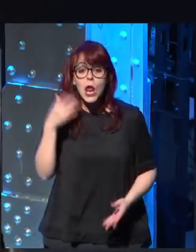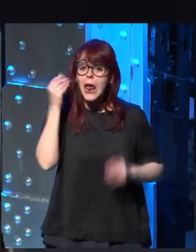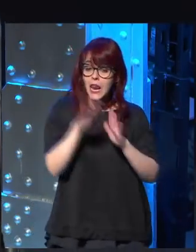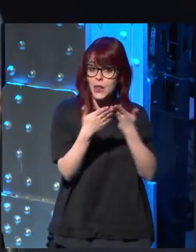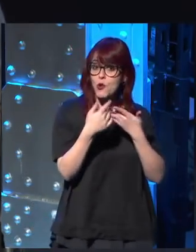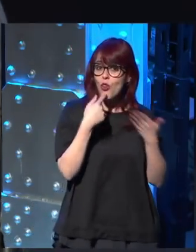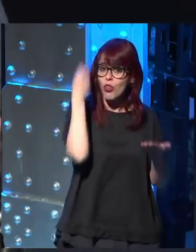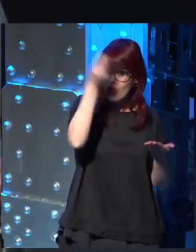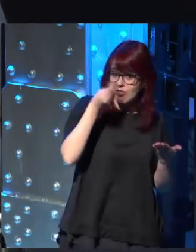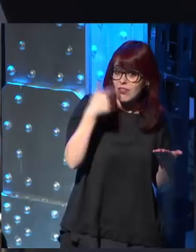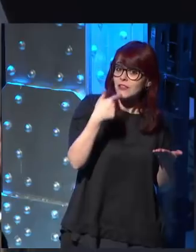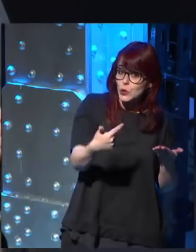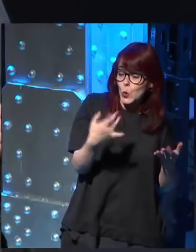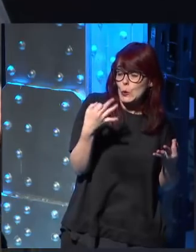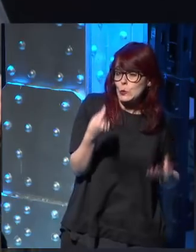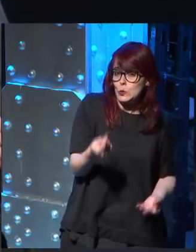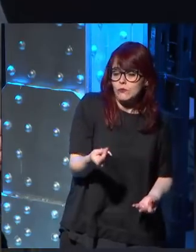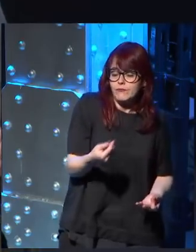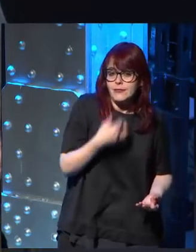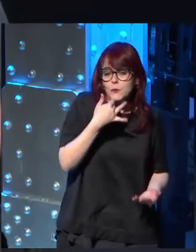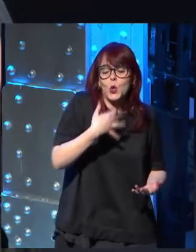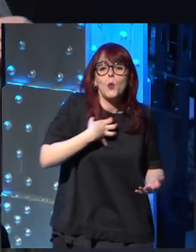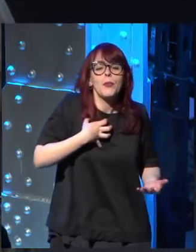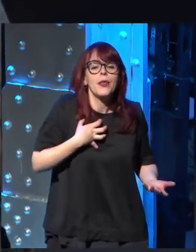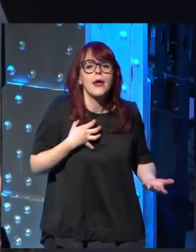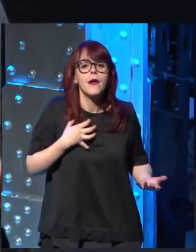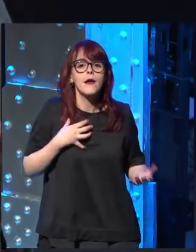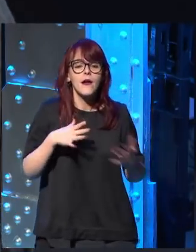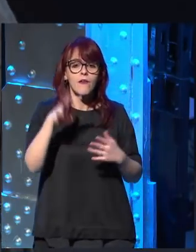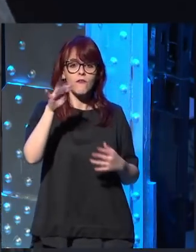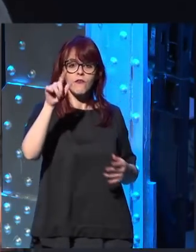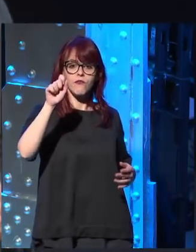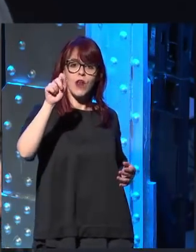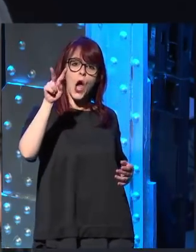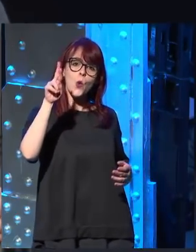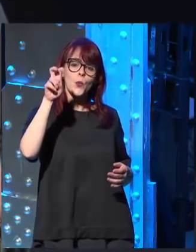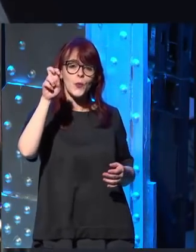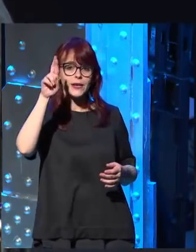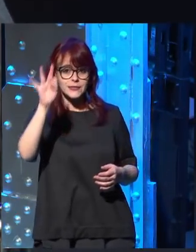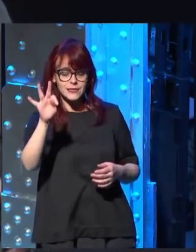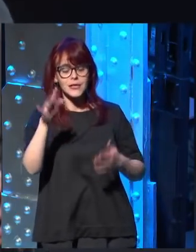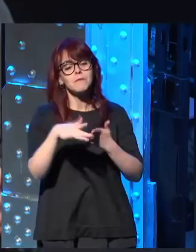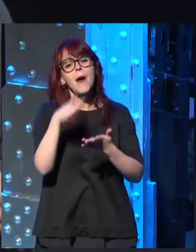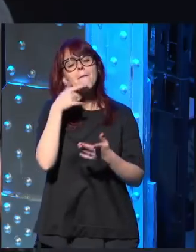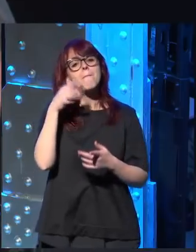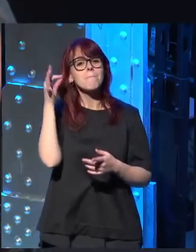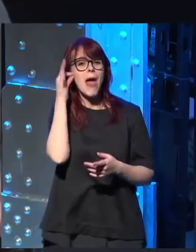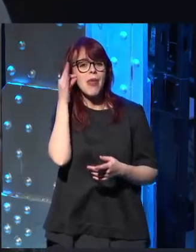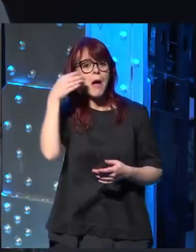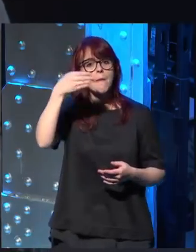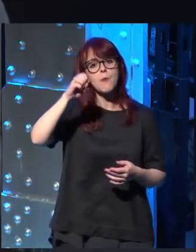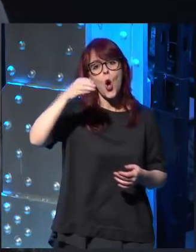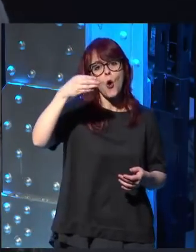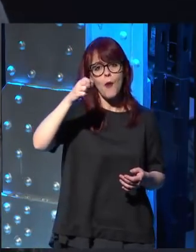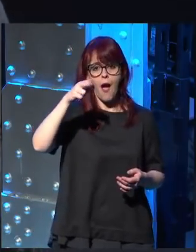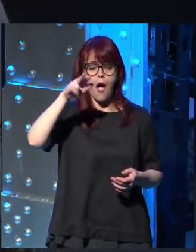libro, ¿no? Tú ves, no puede ser lo mismo Flaubert escribiendo Madame Bovary durante 5 años sentado